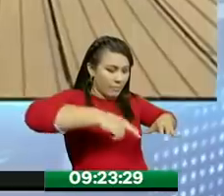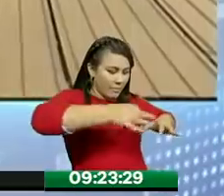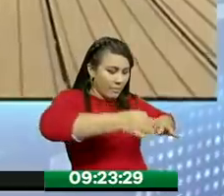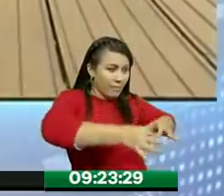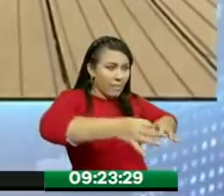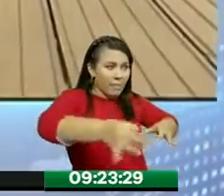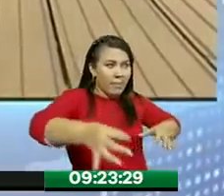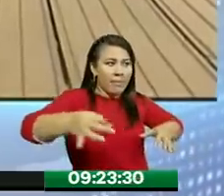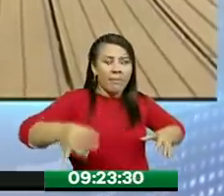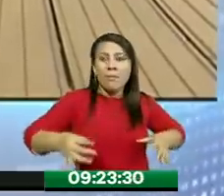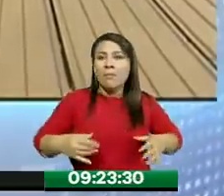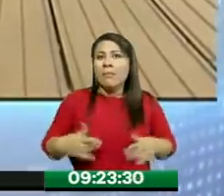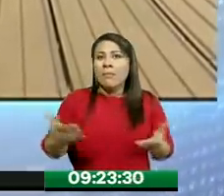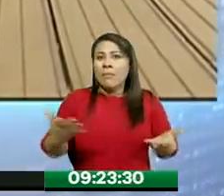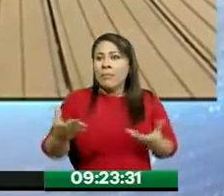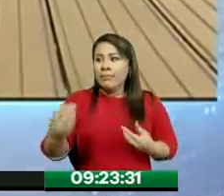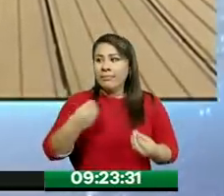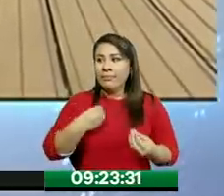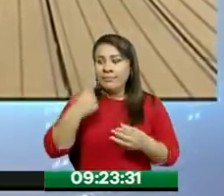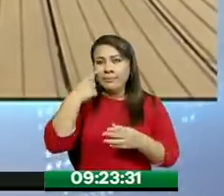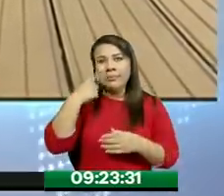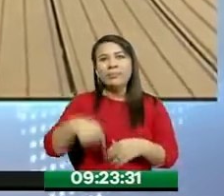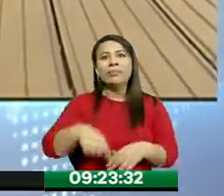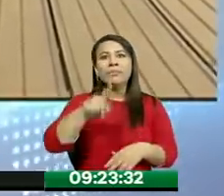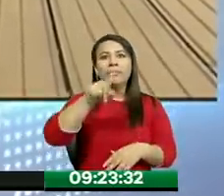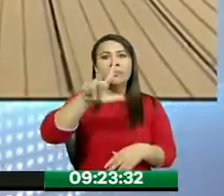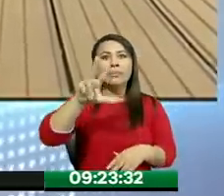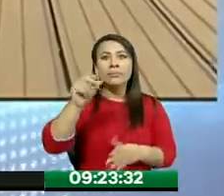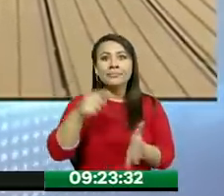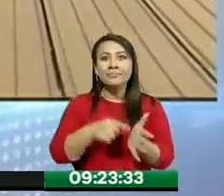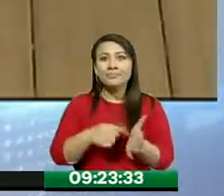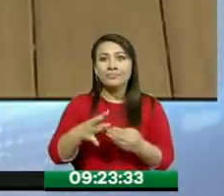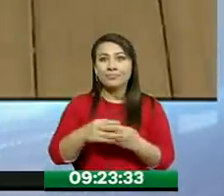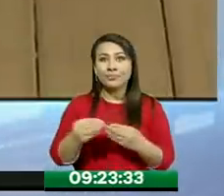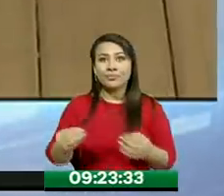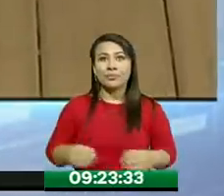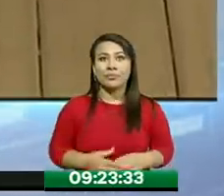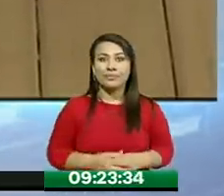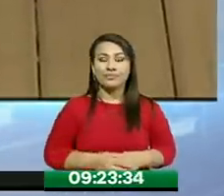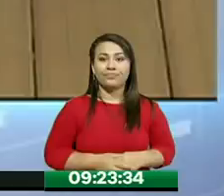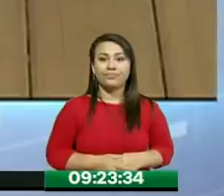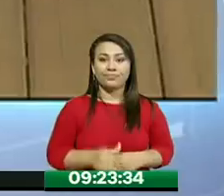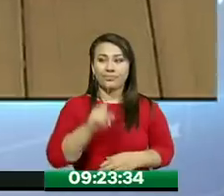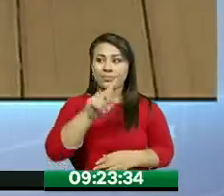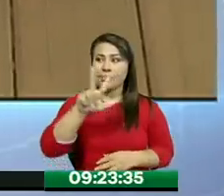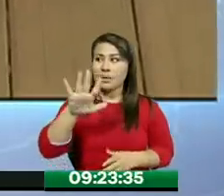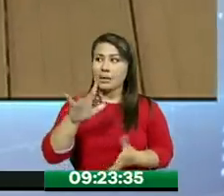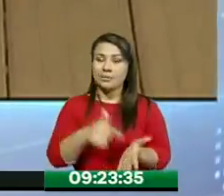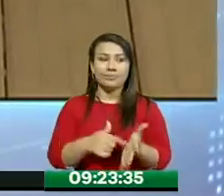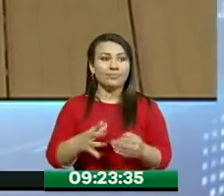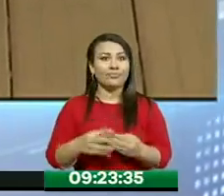que corresponde al año 2018, que tiene un costo en el mercado internacional de